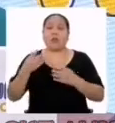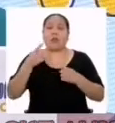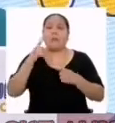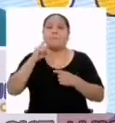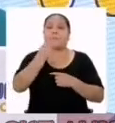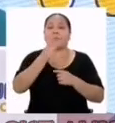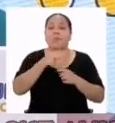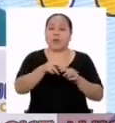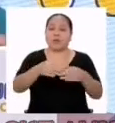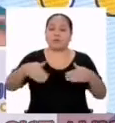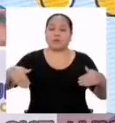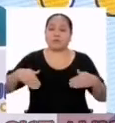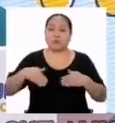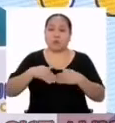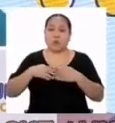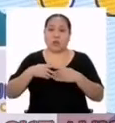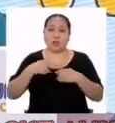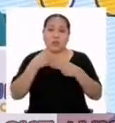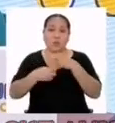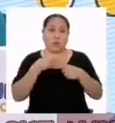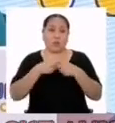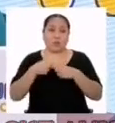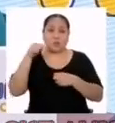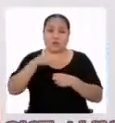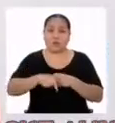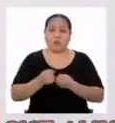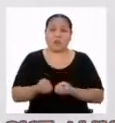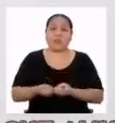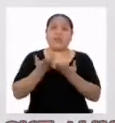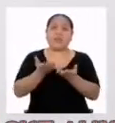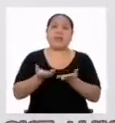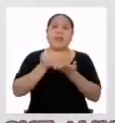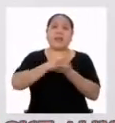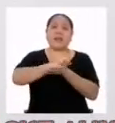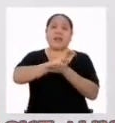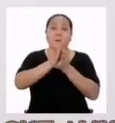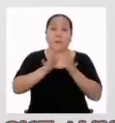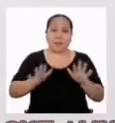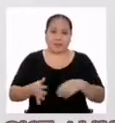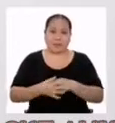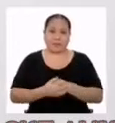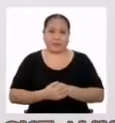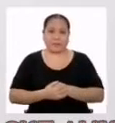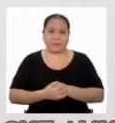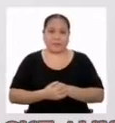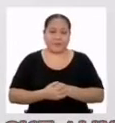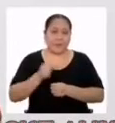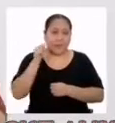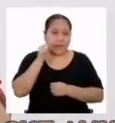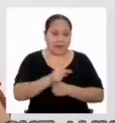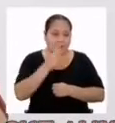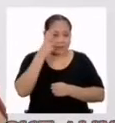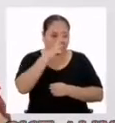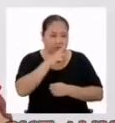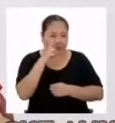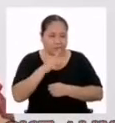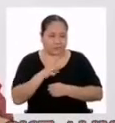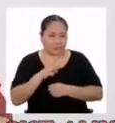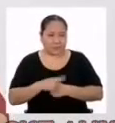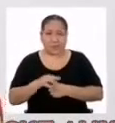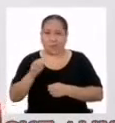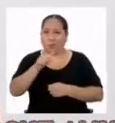en la vanguardia de la construcción de la paz. En este caso, nos hemos encontrado con otro